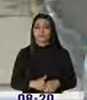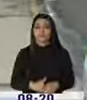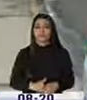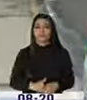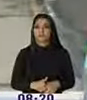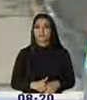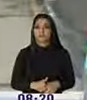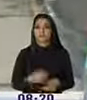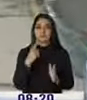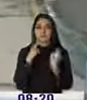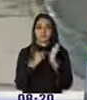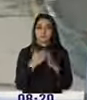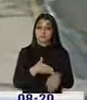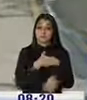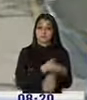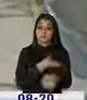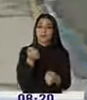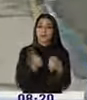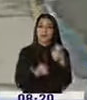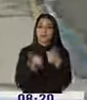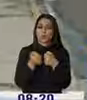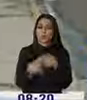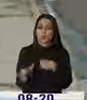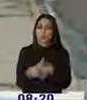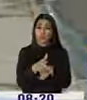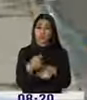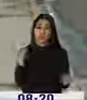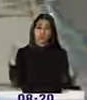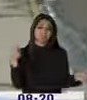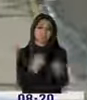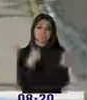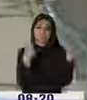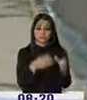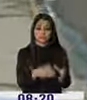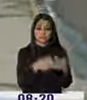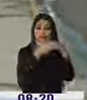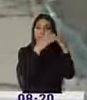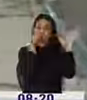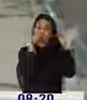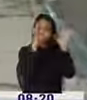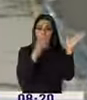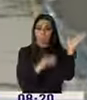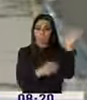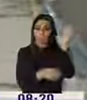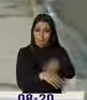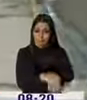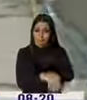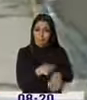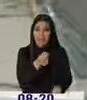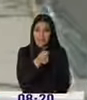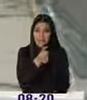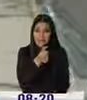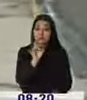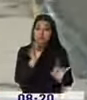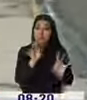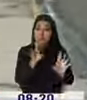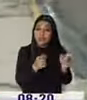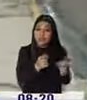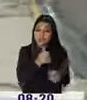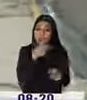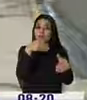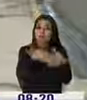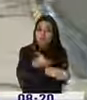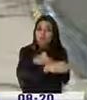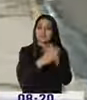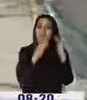Aquí vino un vehículo, se fue contra un poste, le tumbó al poste por poco, por suerte por el poste no se metieron